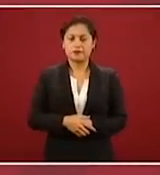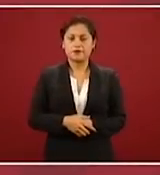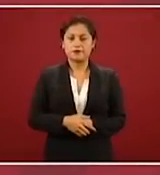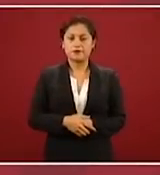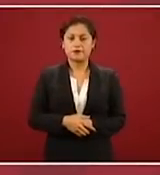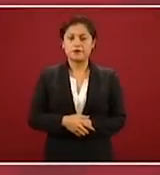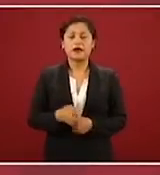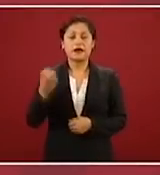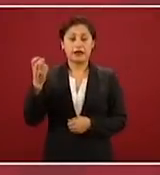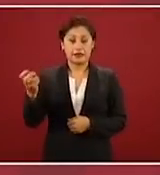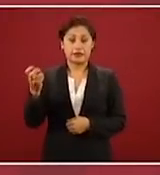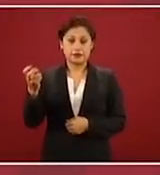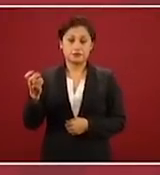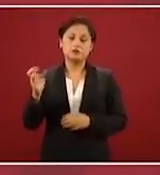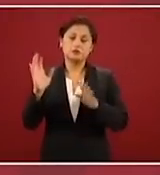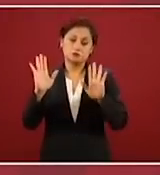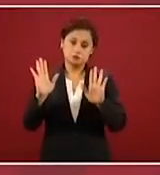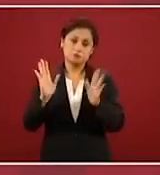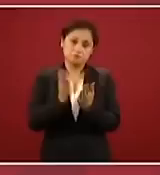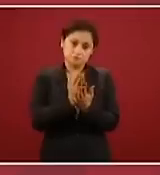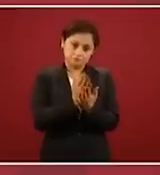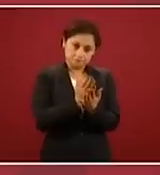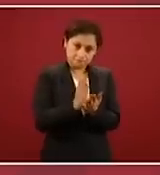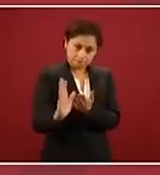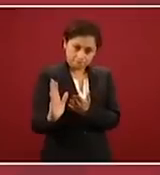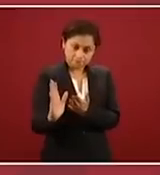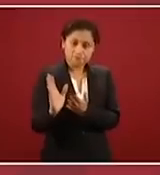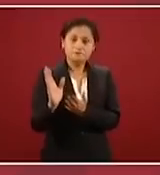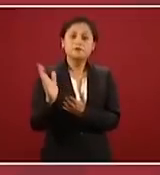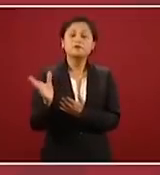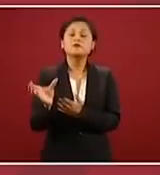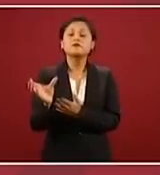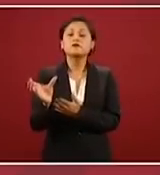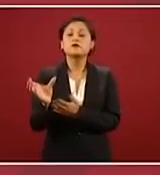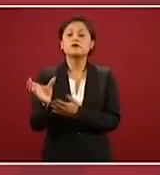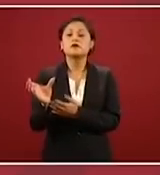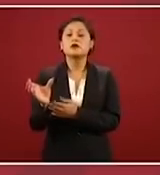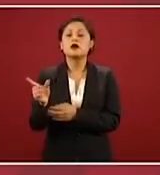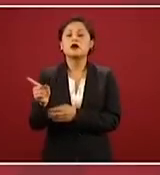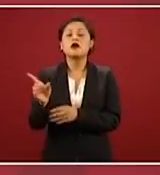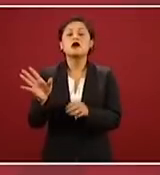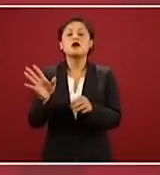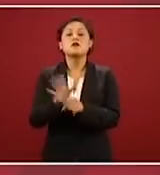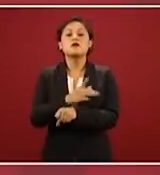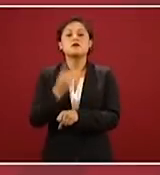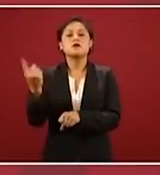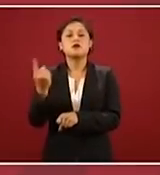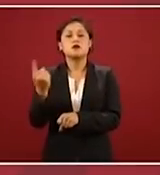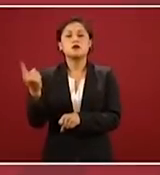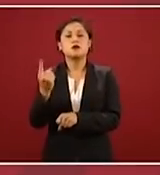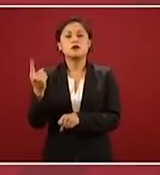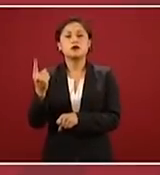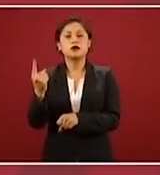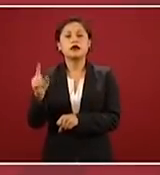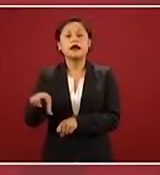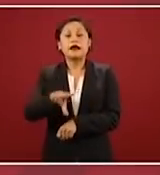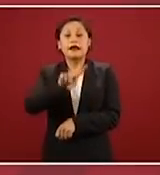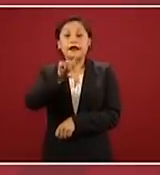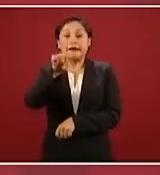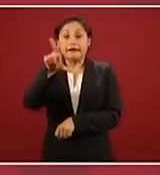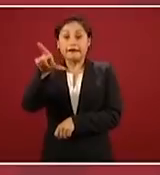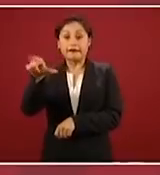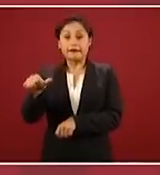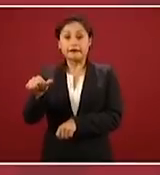Esa es una parte, porque luego se supo de que esta